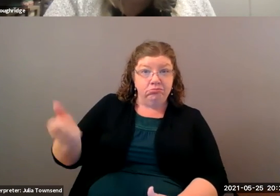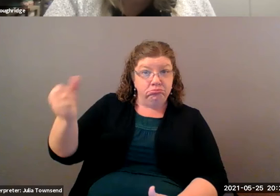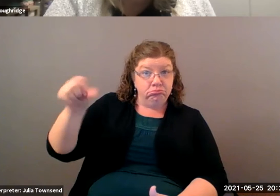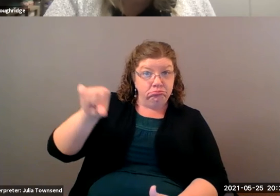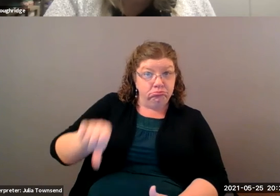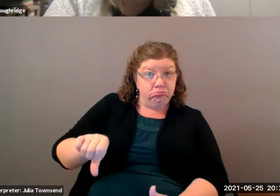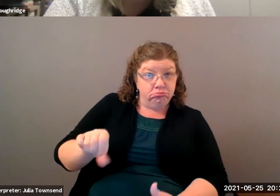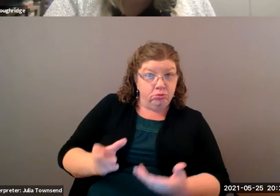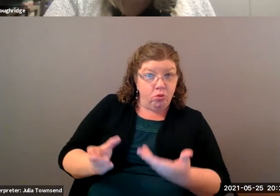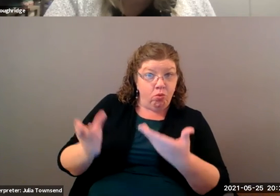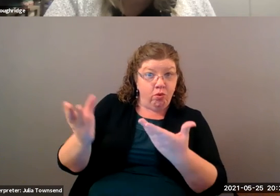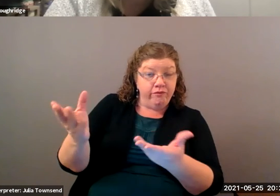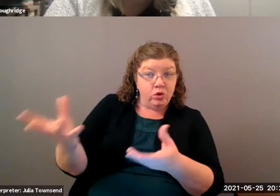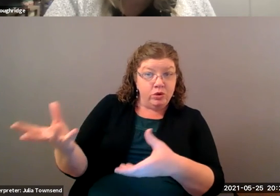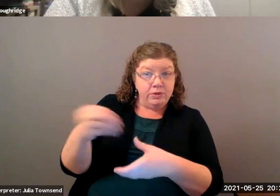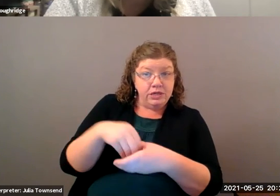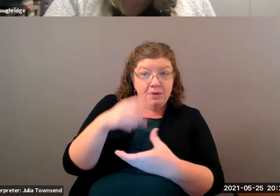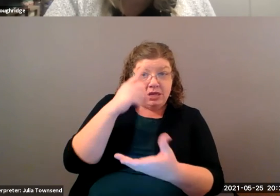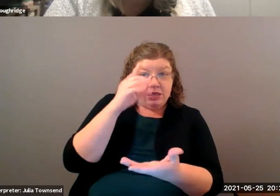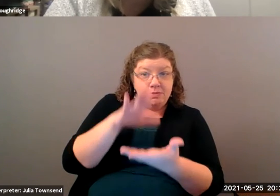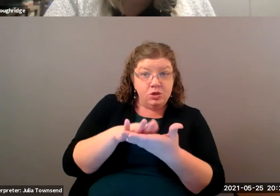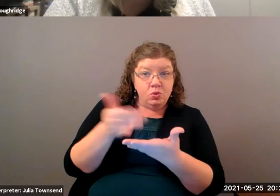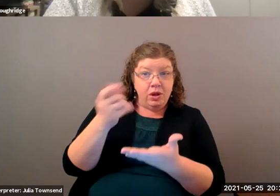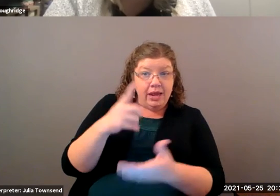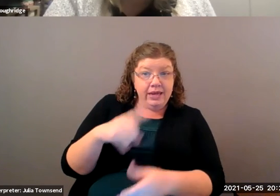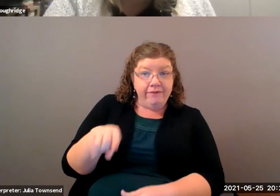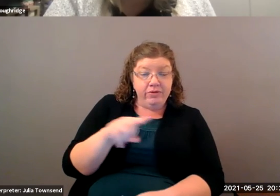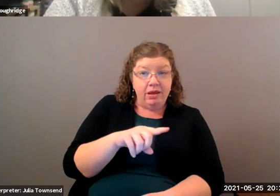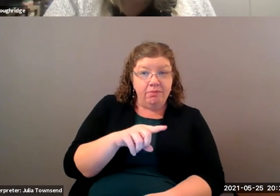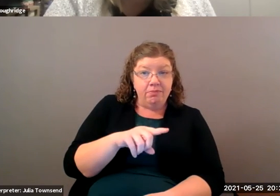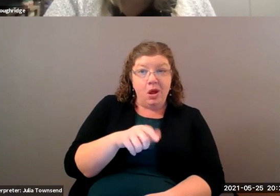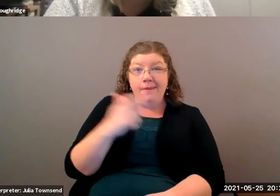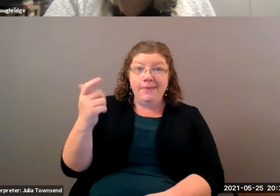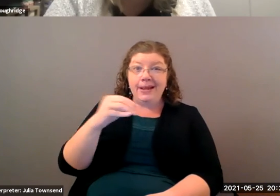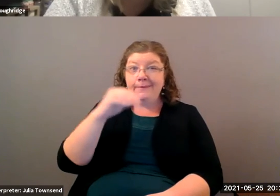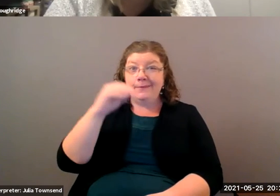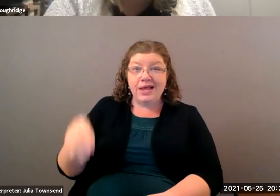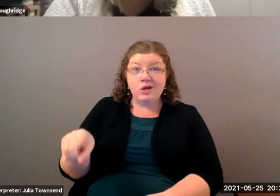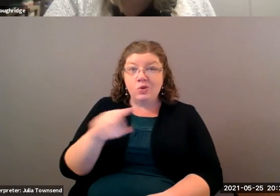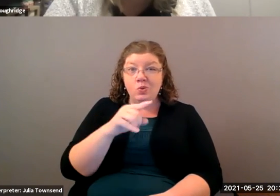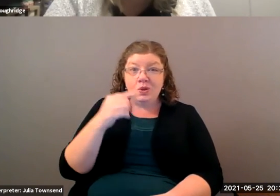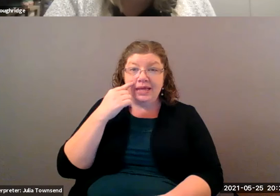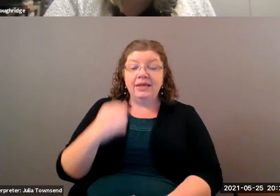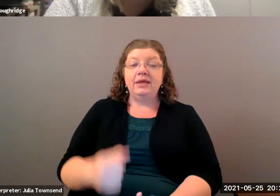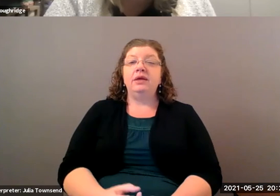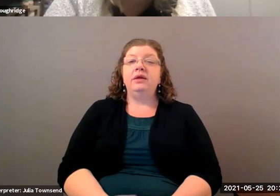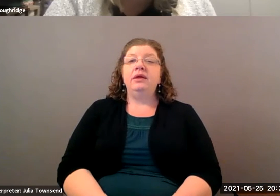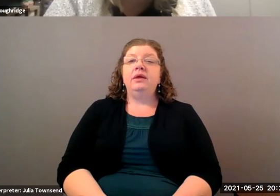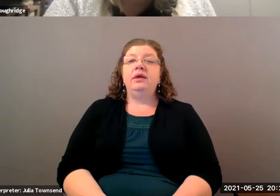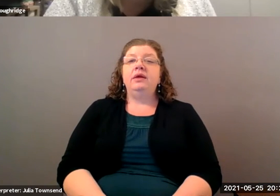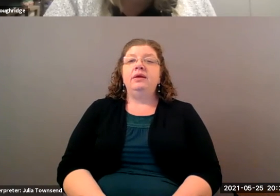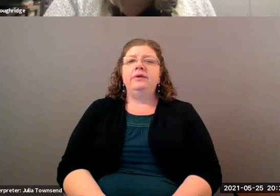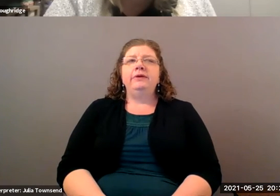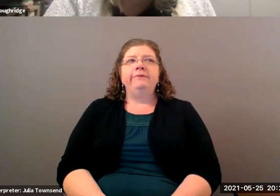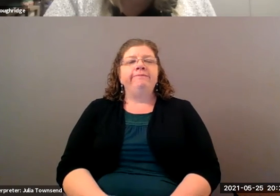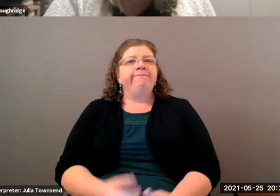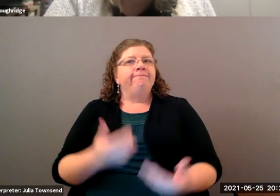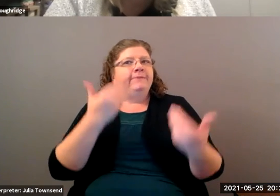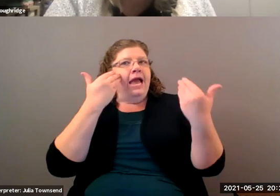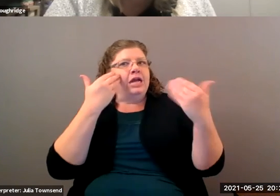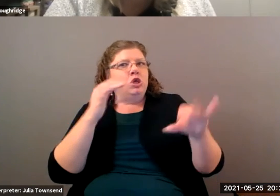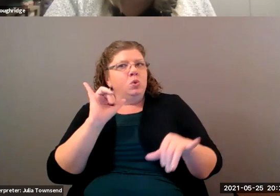¿Los estudiantes que han sido invitados han negado la invitación? ¿Es un gran